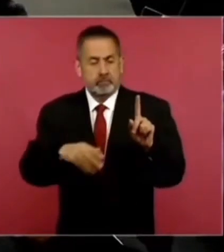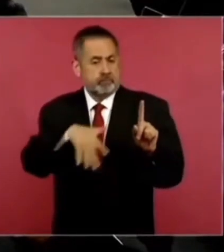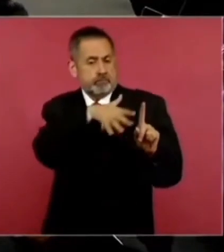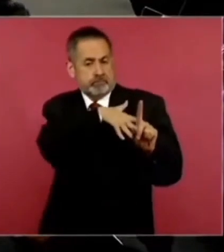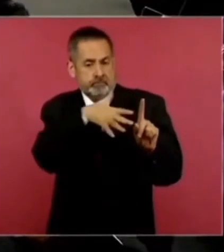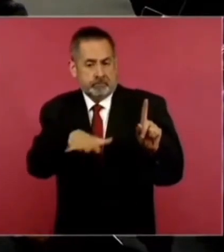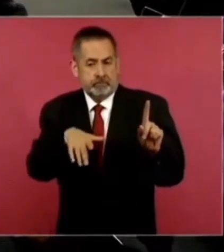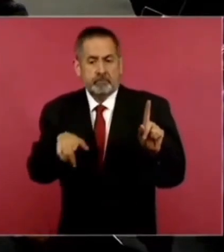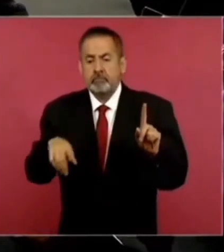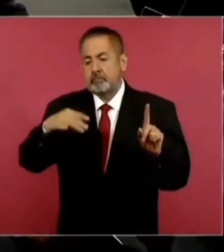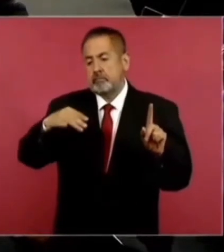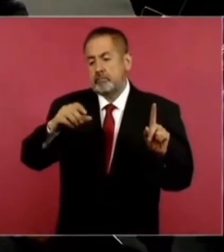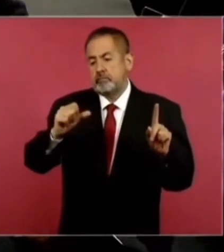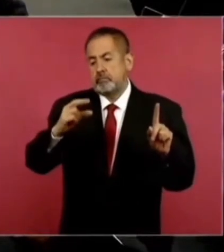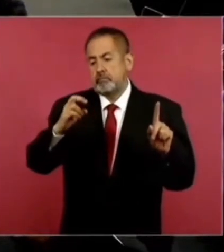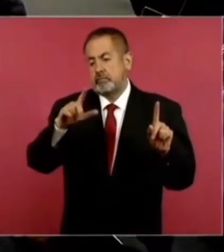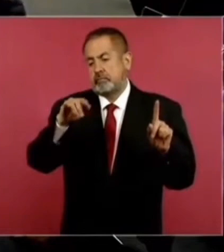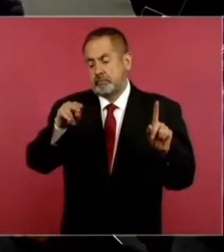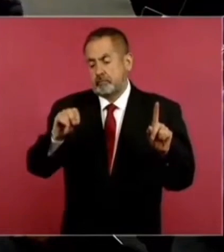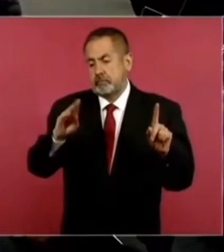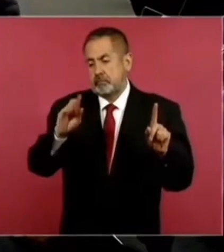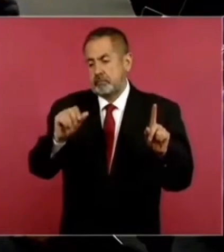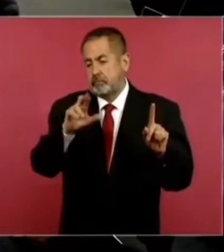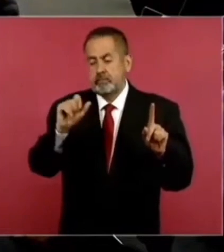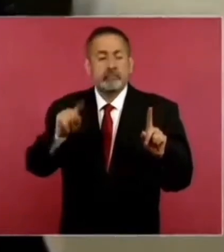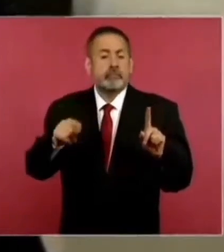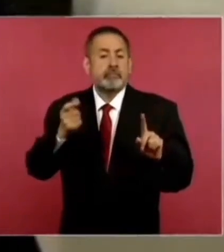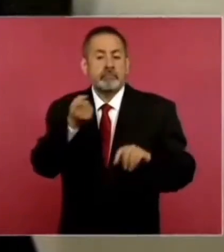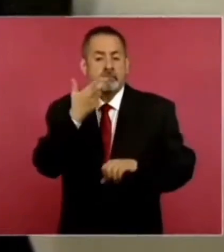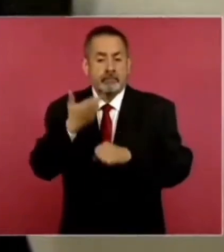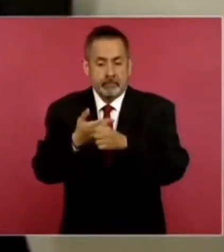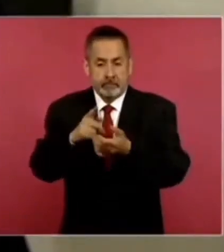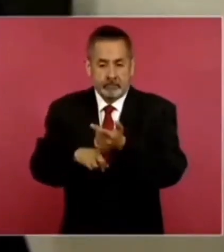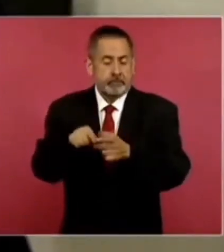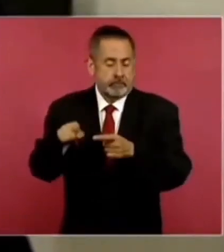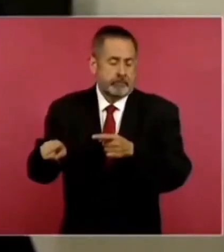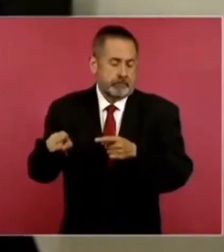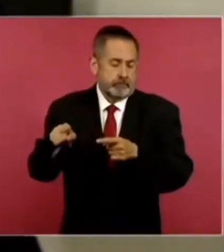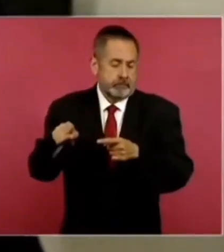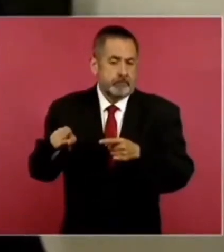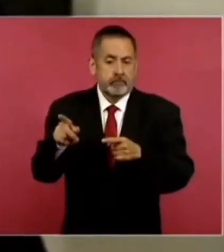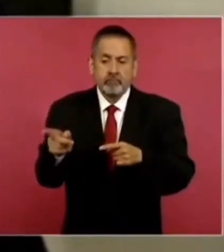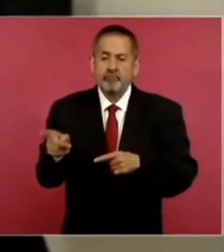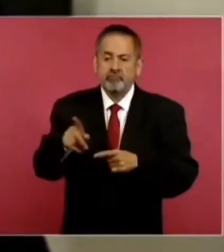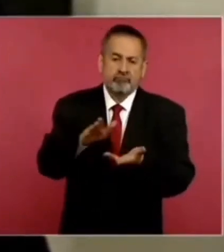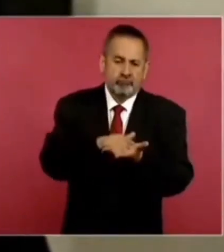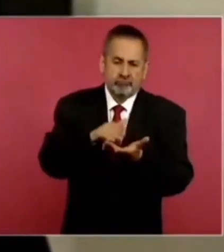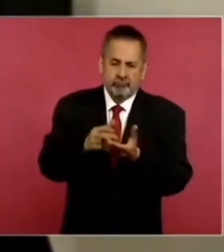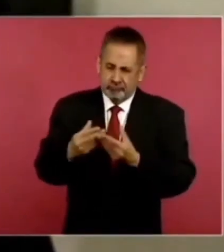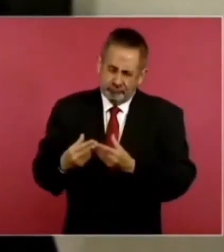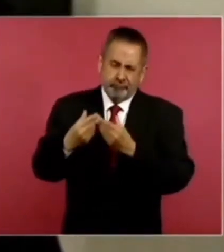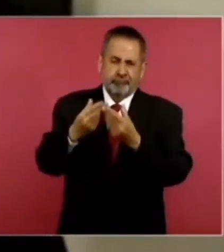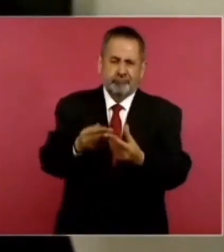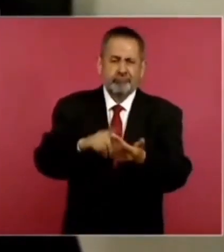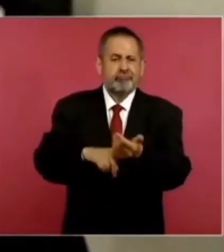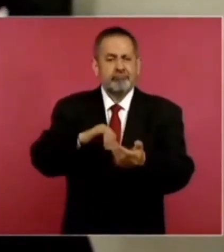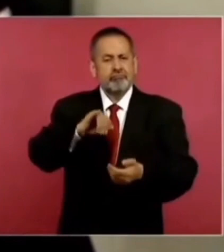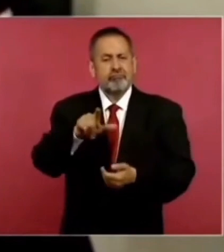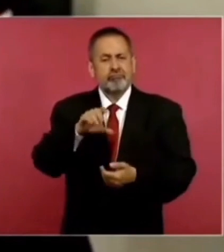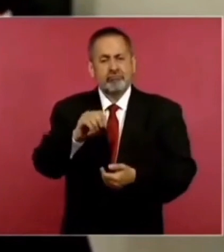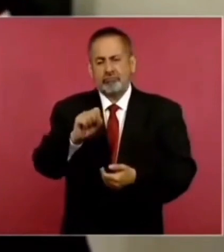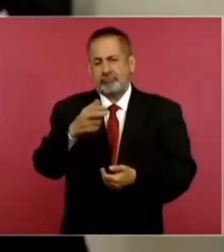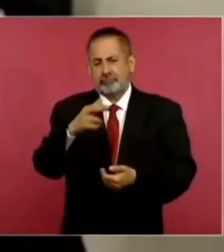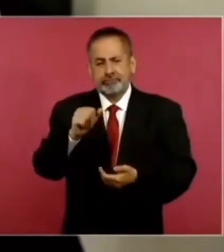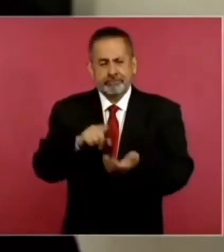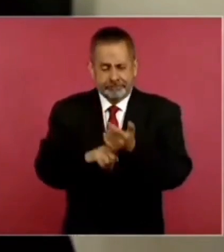general Marcelino García Barragán, quien fue secretario de la Defensa en 1968, entregó documentos a Julio Scherer que se publicaron en un libro que se